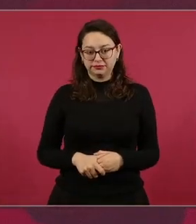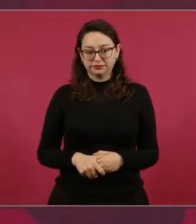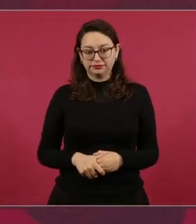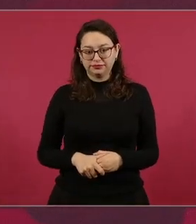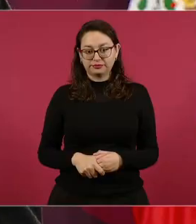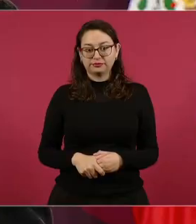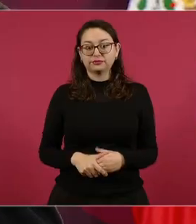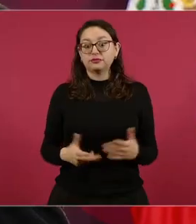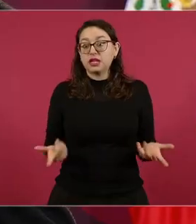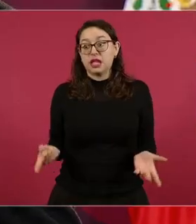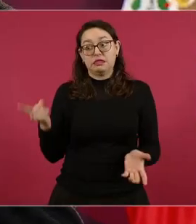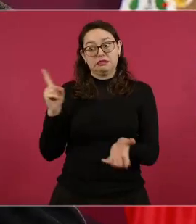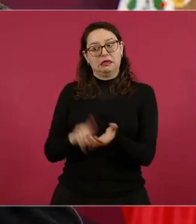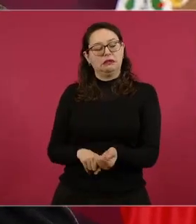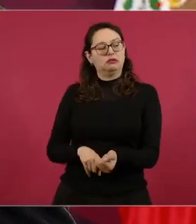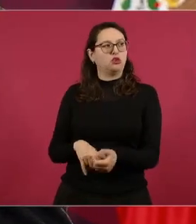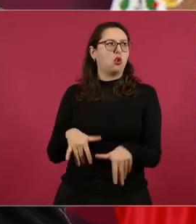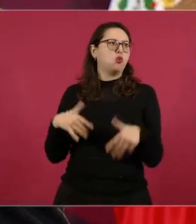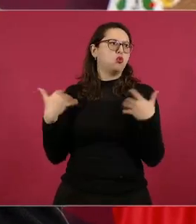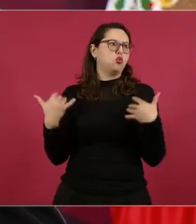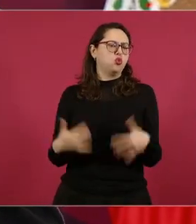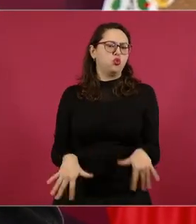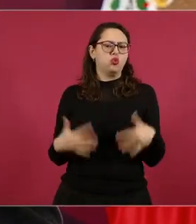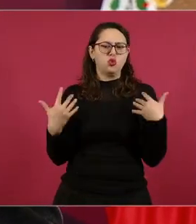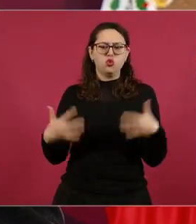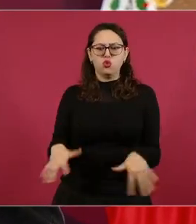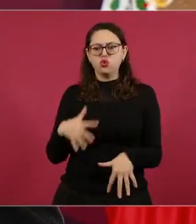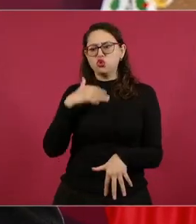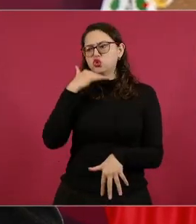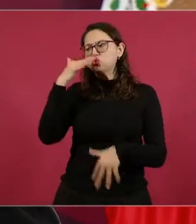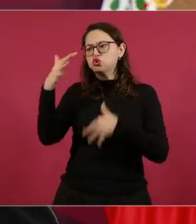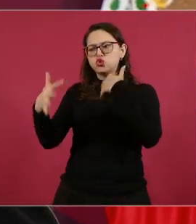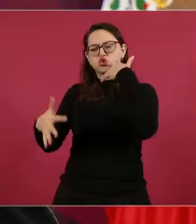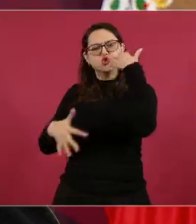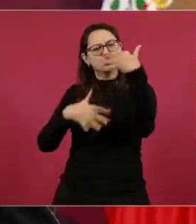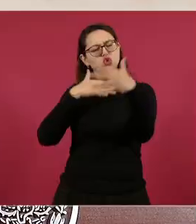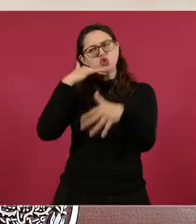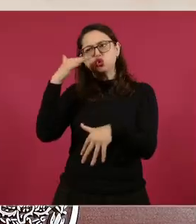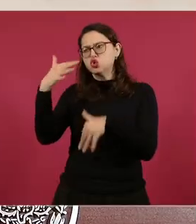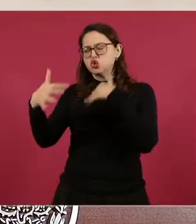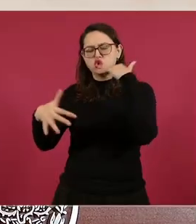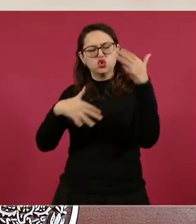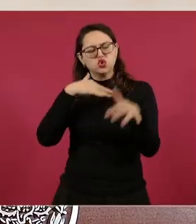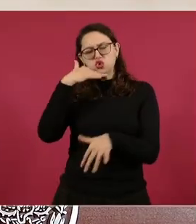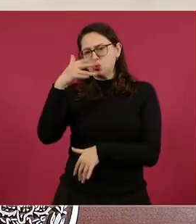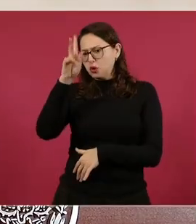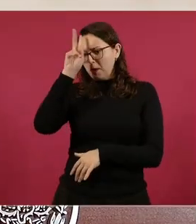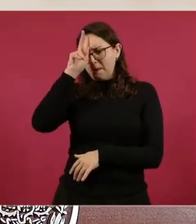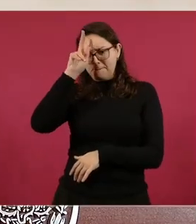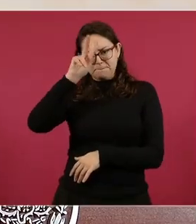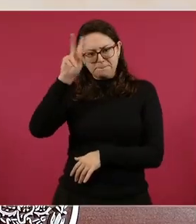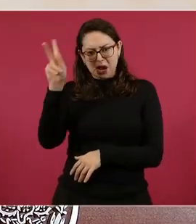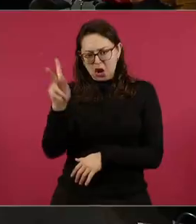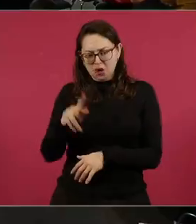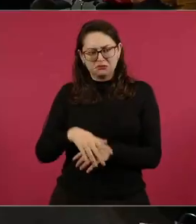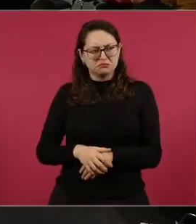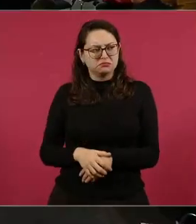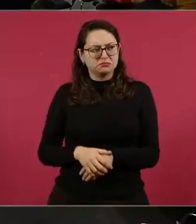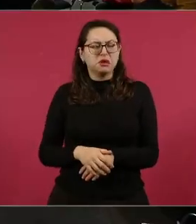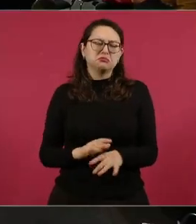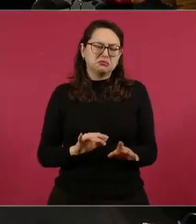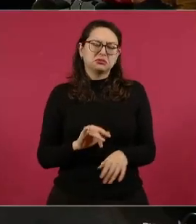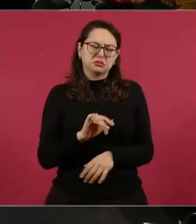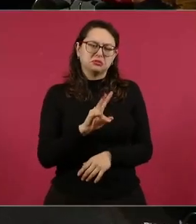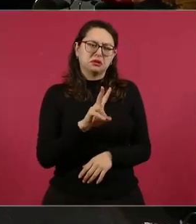había mucha corrupción en todas esas empresas, cosa que era cierta.